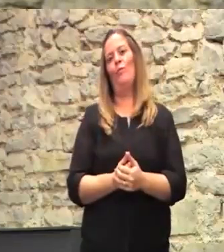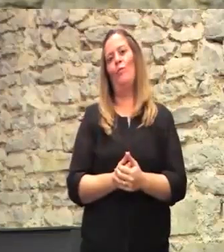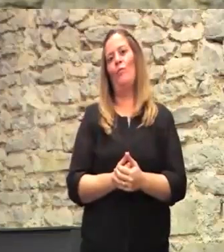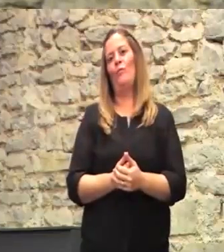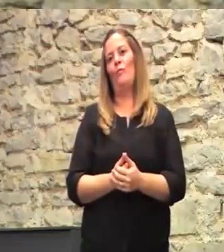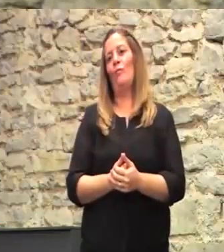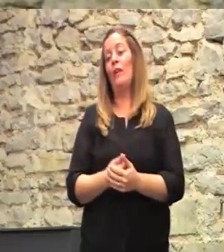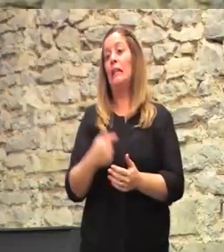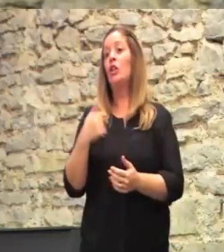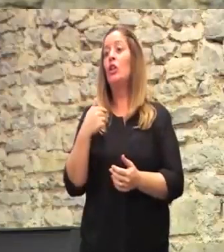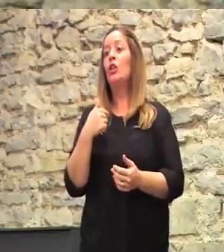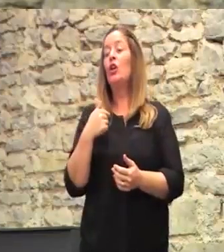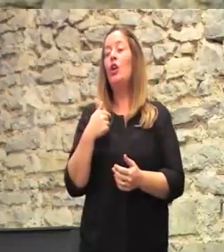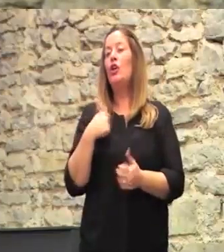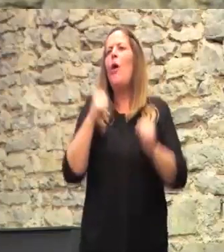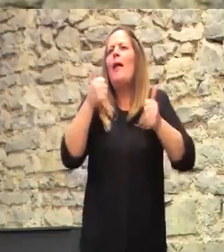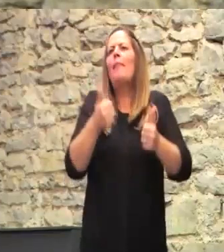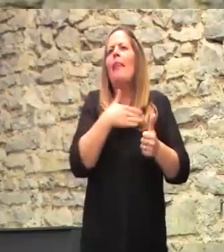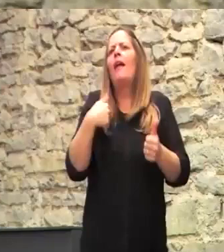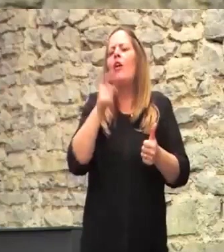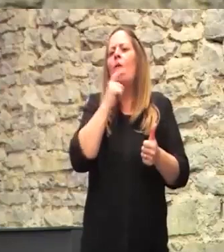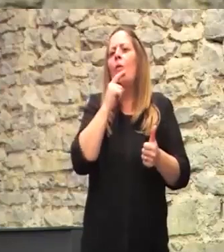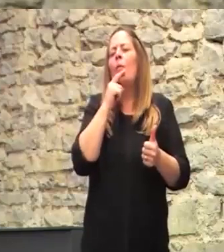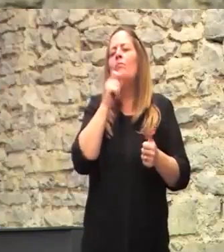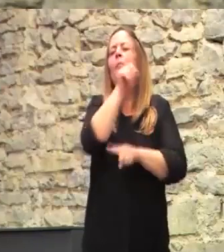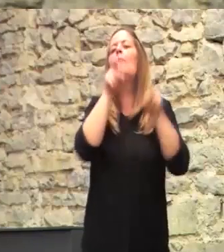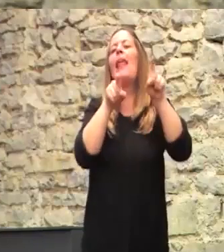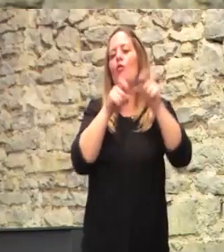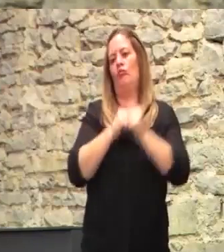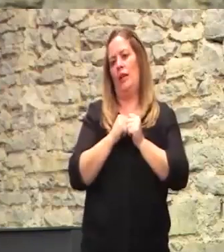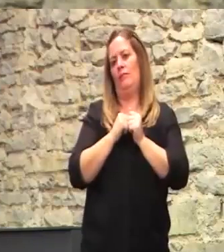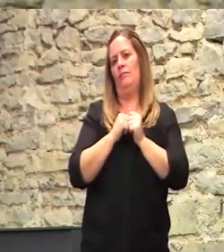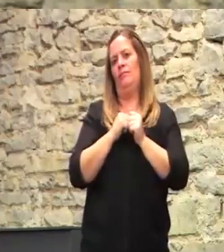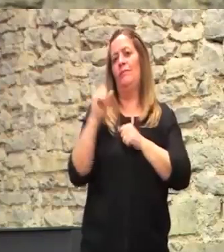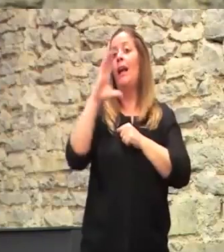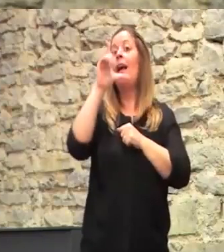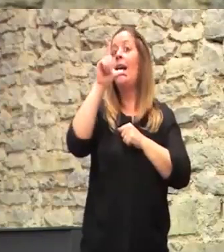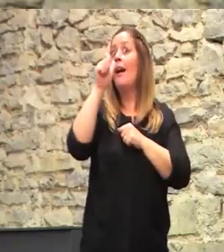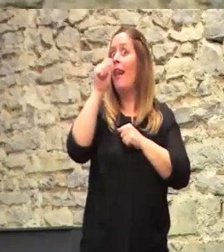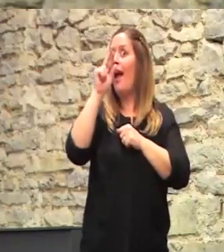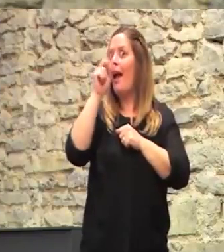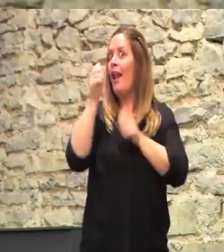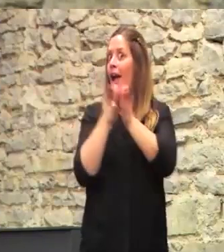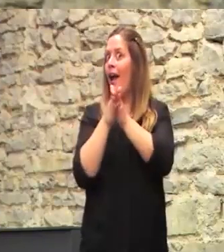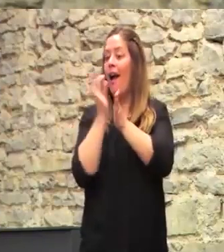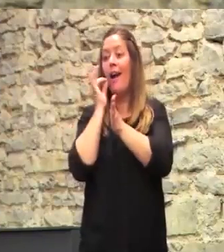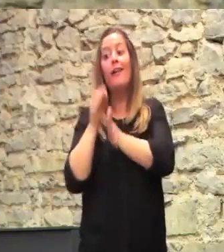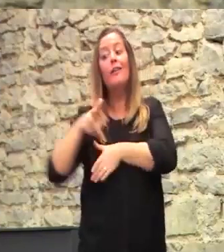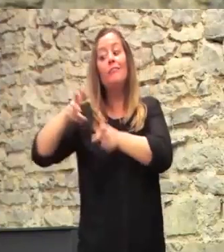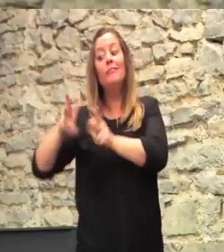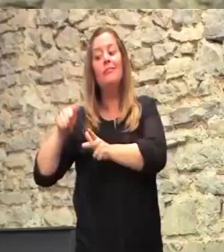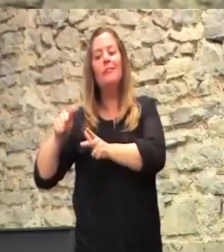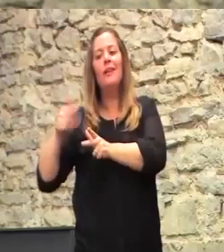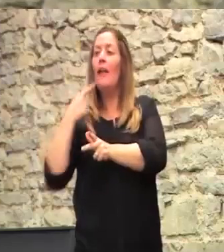yo que quiere quería comenzar con una pregunta de todo lo que nos cuenta clara clara dice que hace 30 años ella